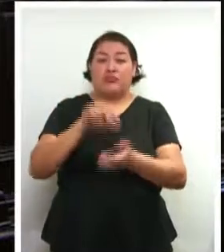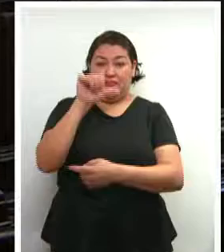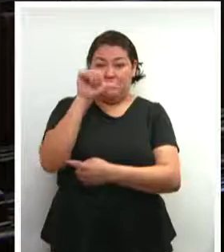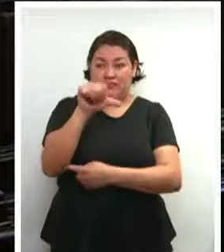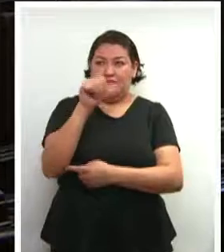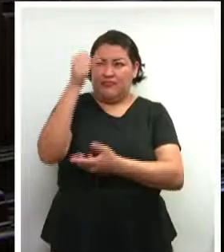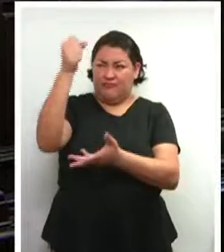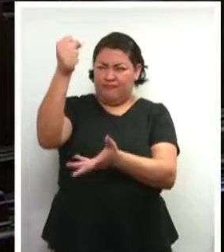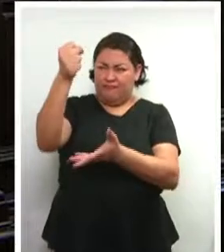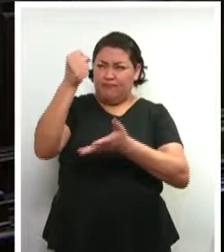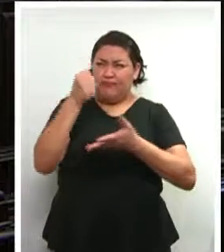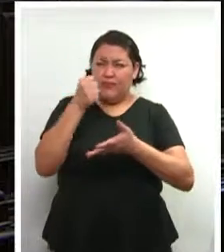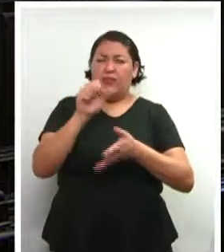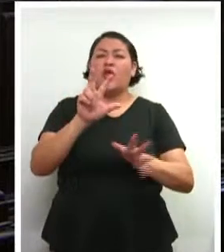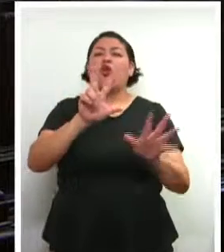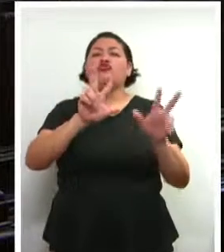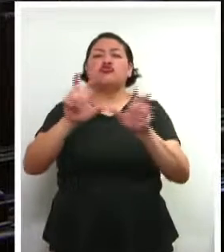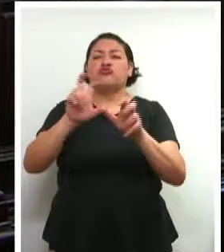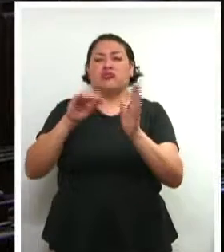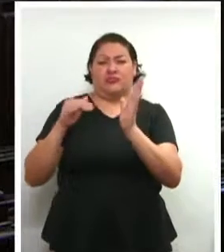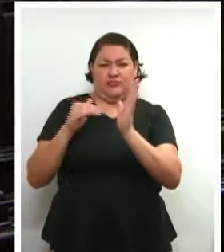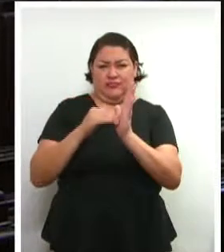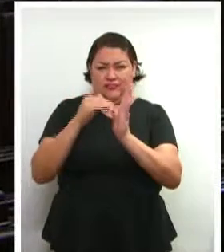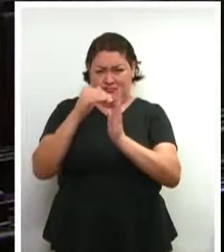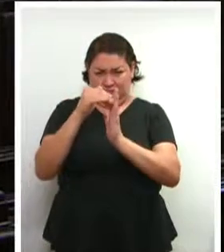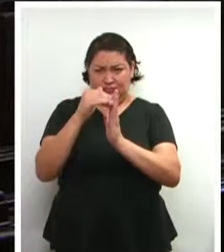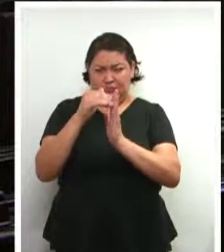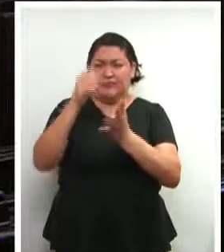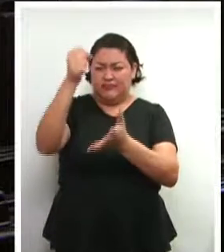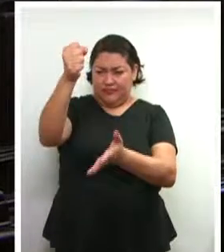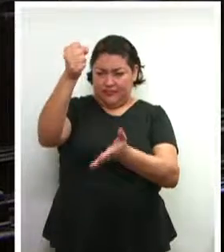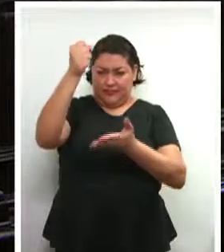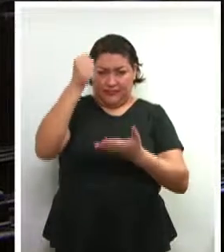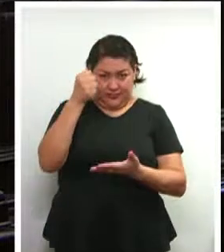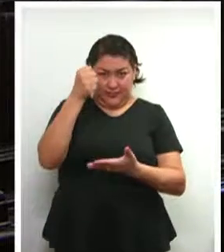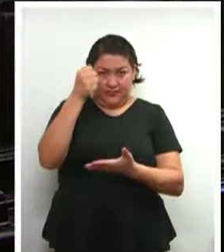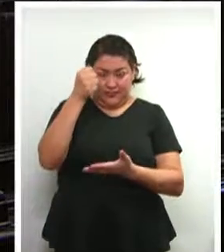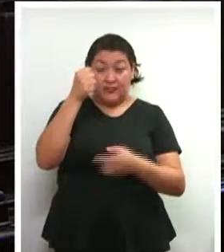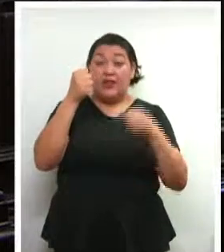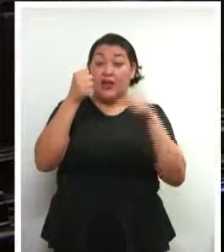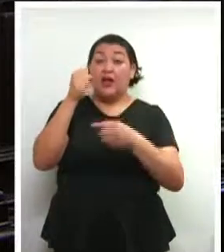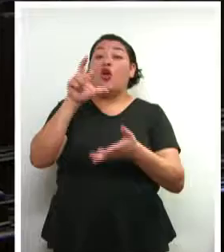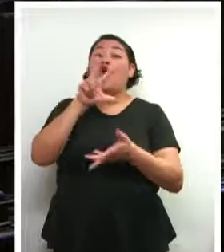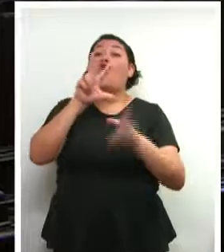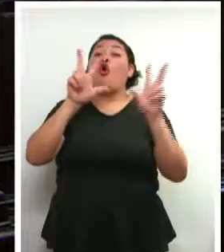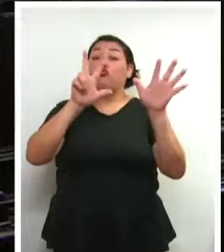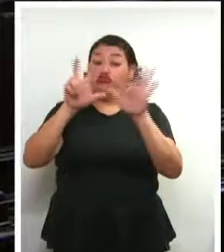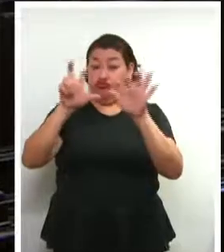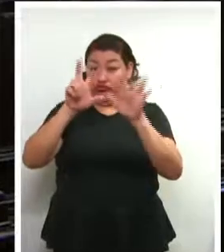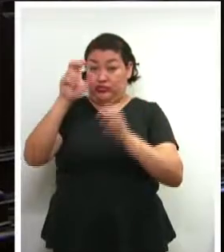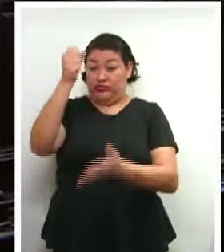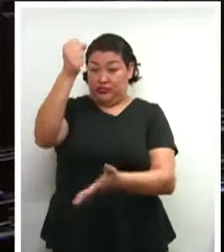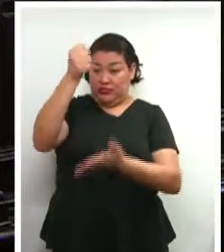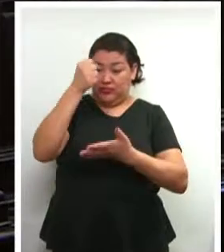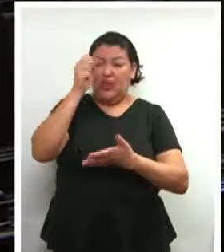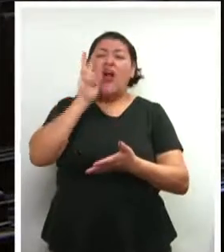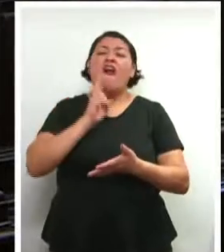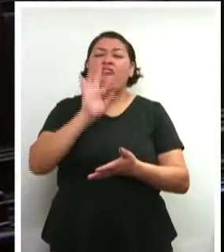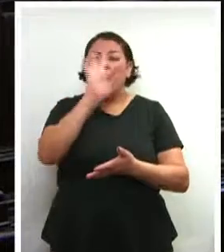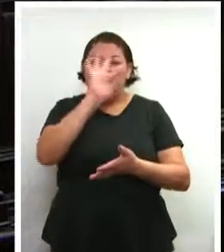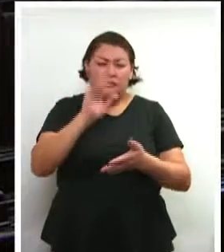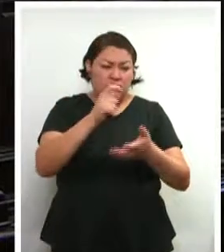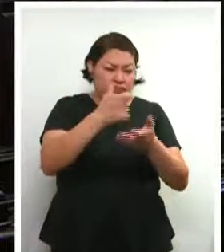fue de cerca de 800 millones de pesos, de los cuales habrá que revisar los porcentajes